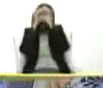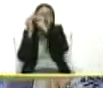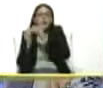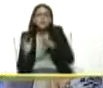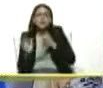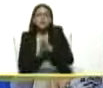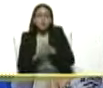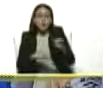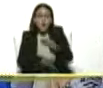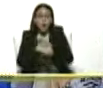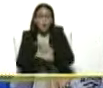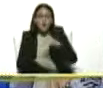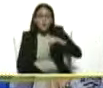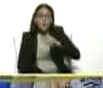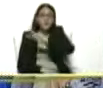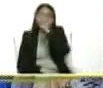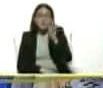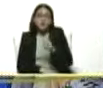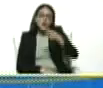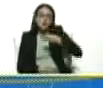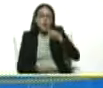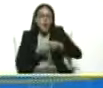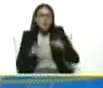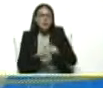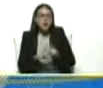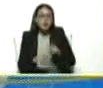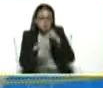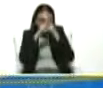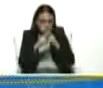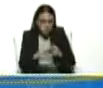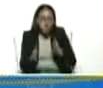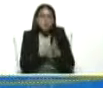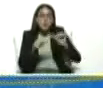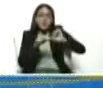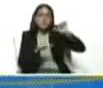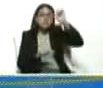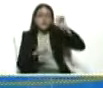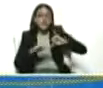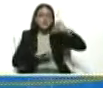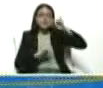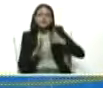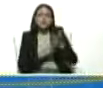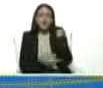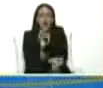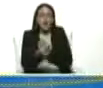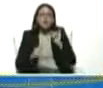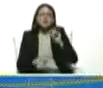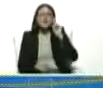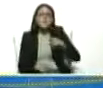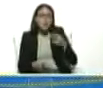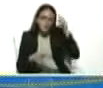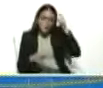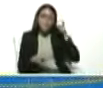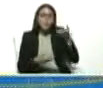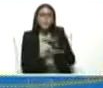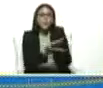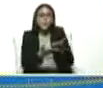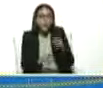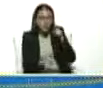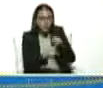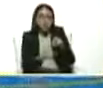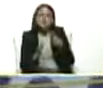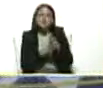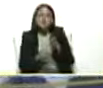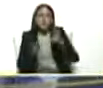para ponerlo al servicio del desarrollo económico y del bienestar de la gente, con un alto componente científico,